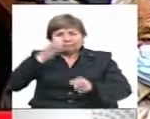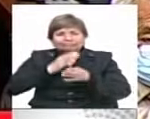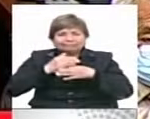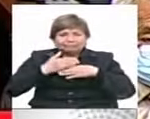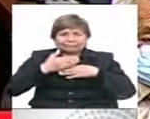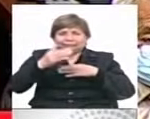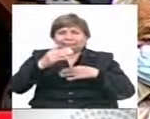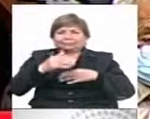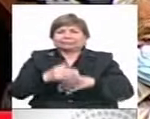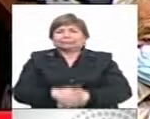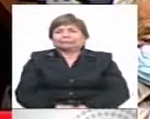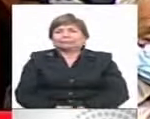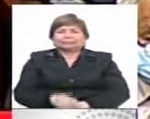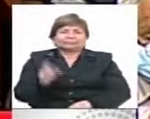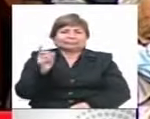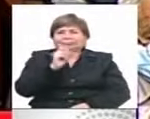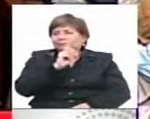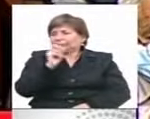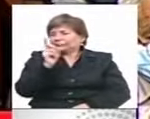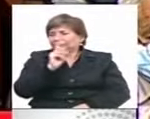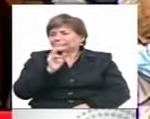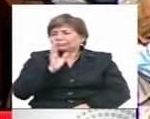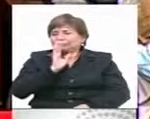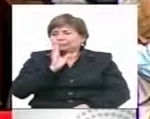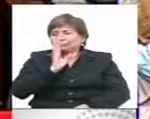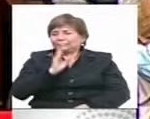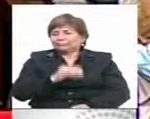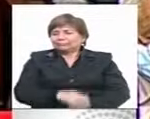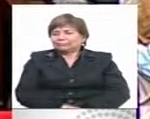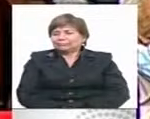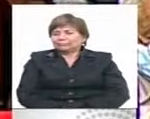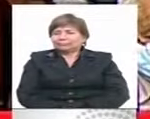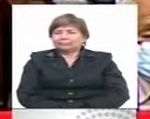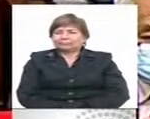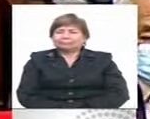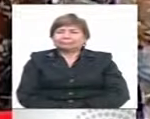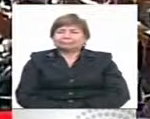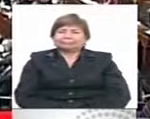adelante y no hablar por hablar. Gracias.